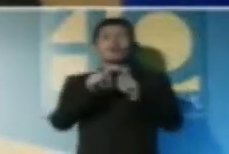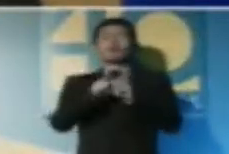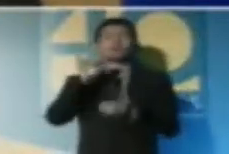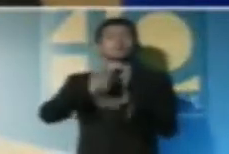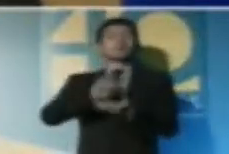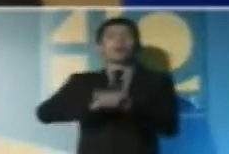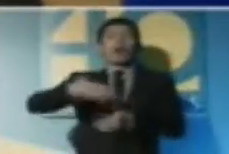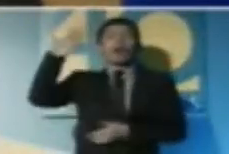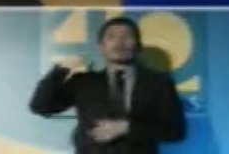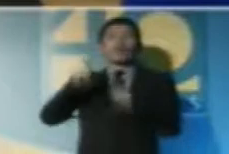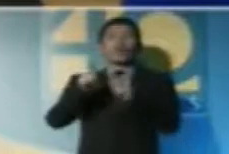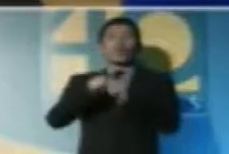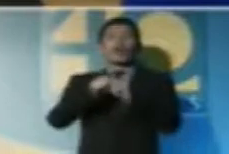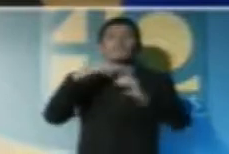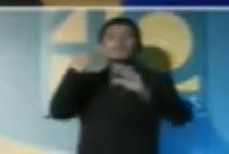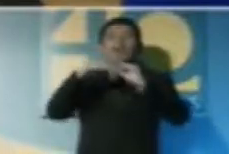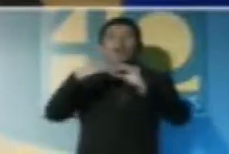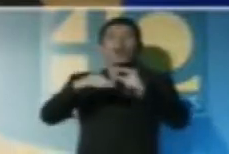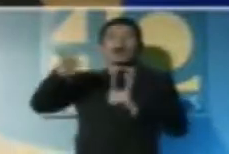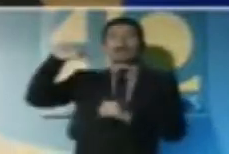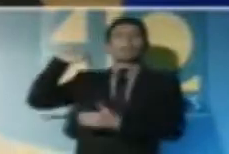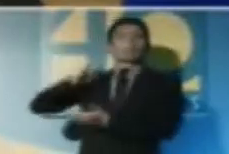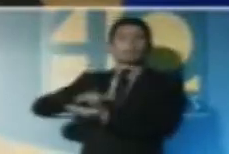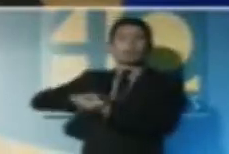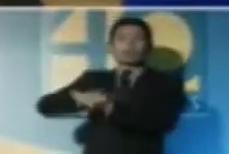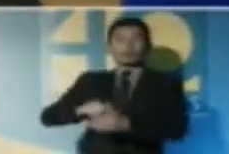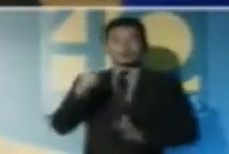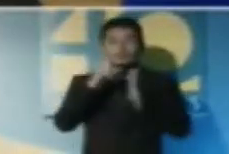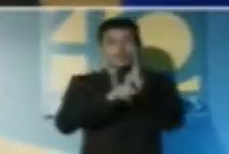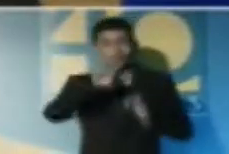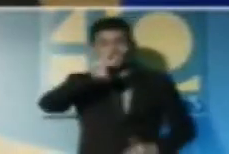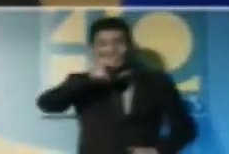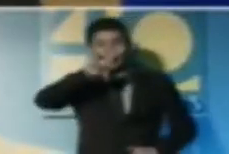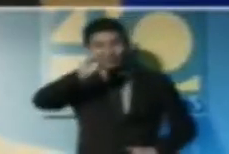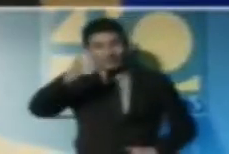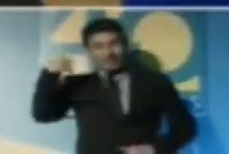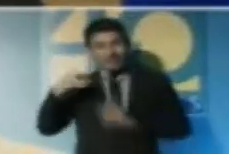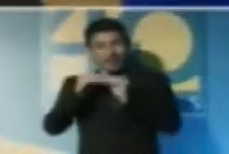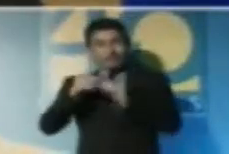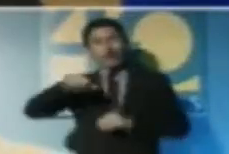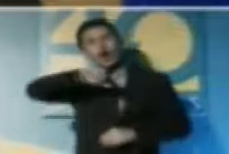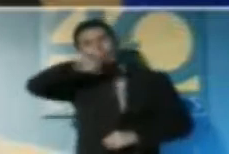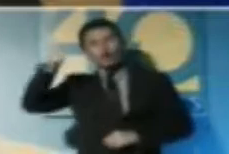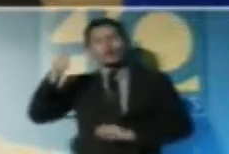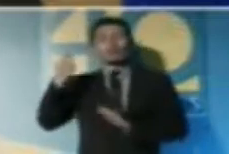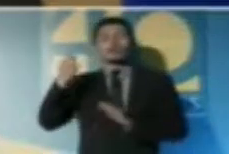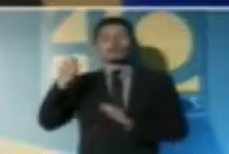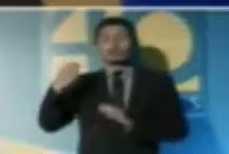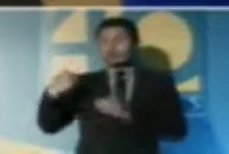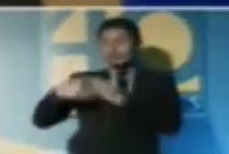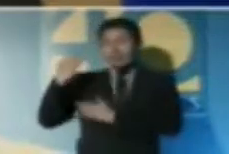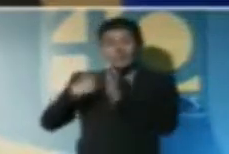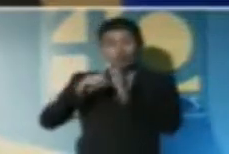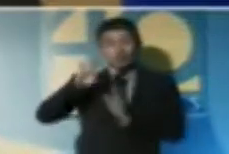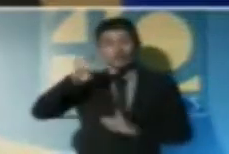hemos visto. Recuerdos del proceso de paz de mediados de los años 80 o del Caguán a principios de este